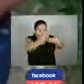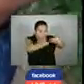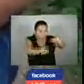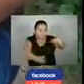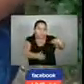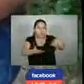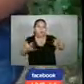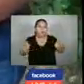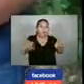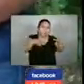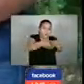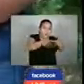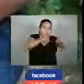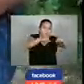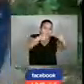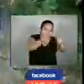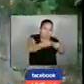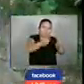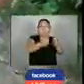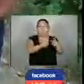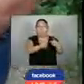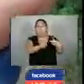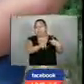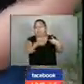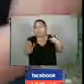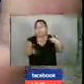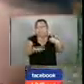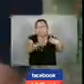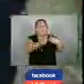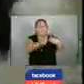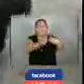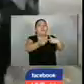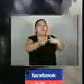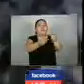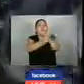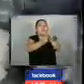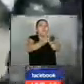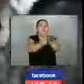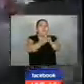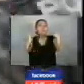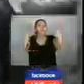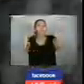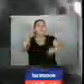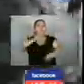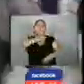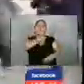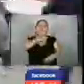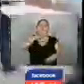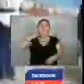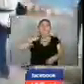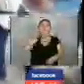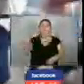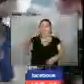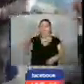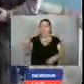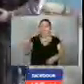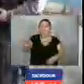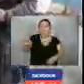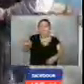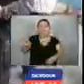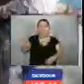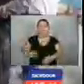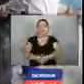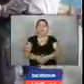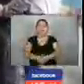de agrupaciones ilícitas y adicionalmente a ello, el delito de homicidio agravado en perjuicio de los tres agentes de la